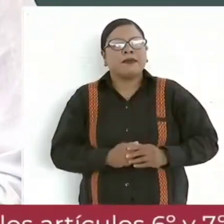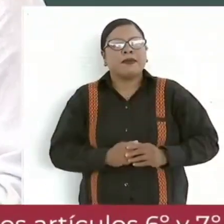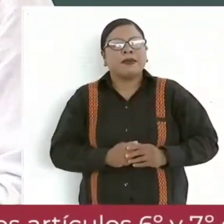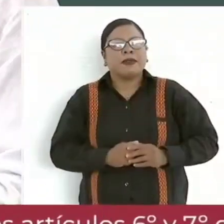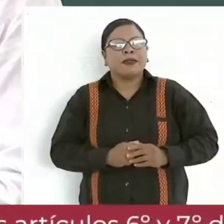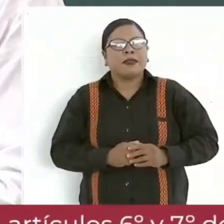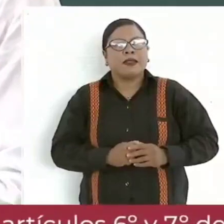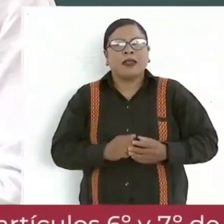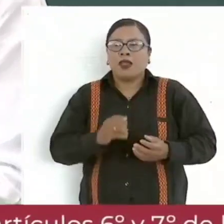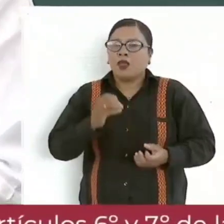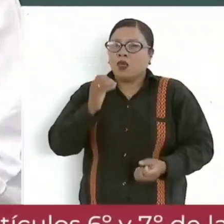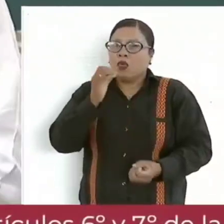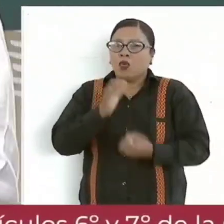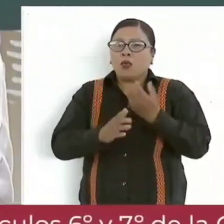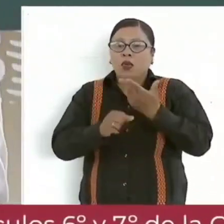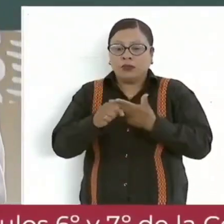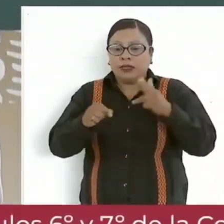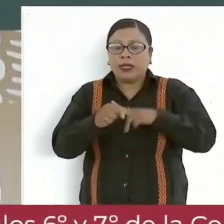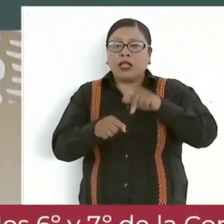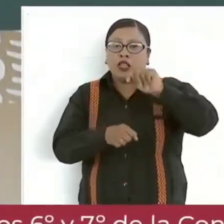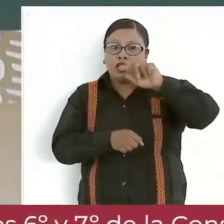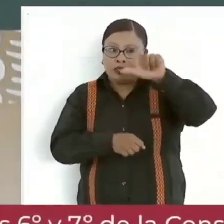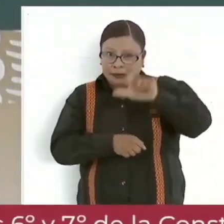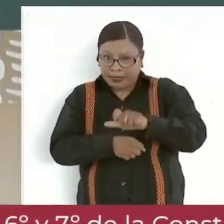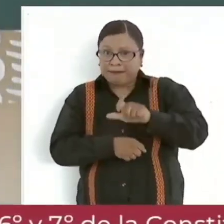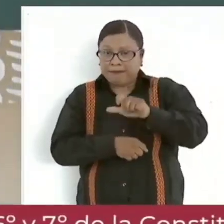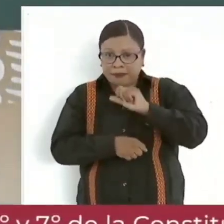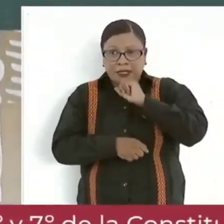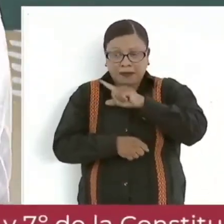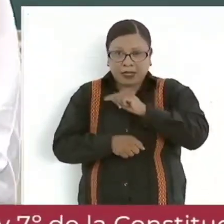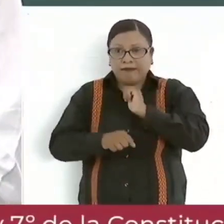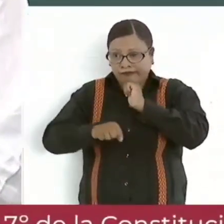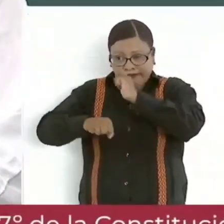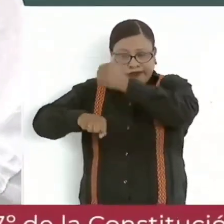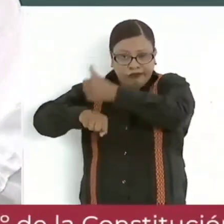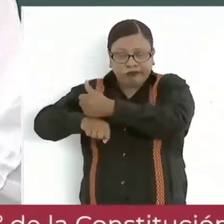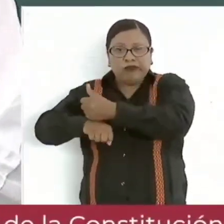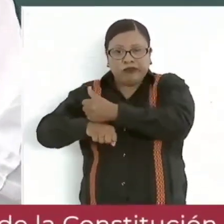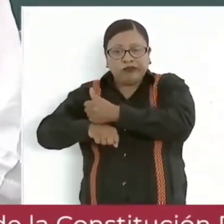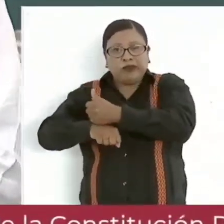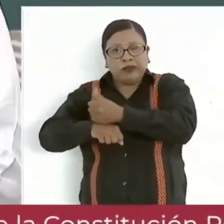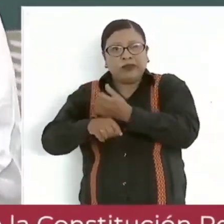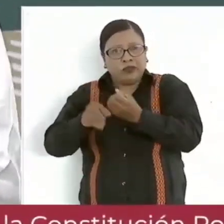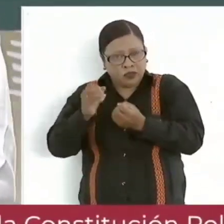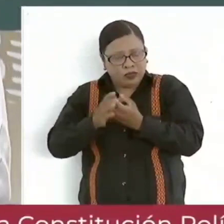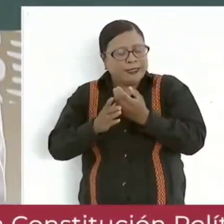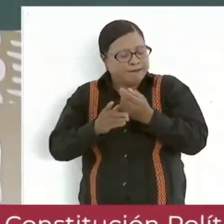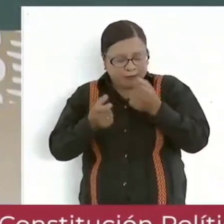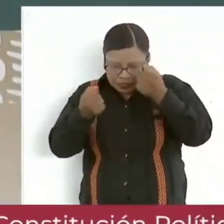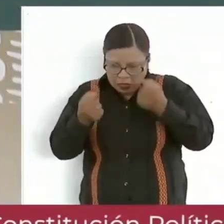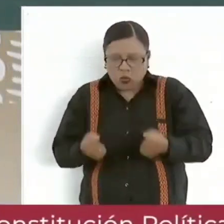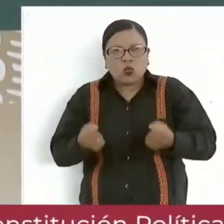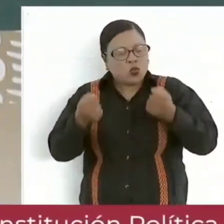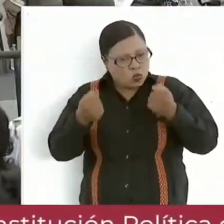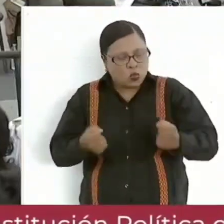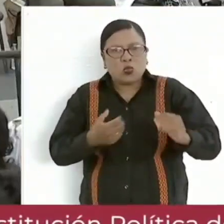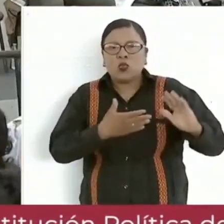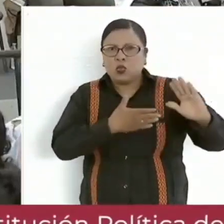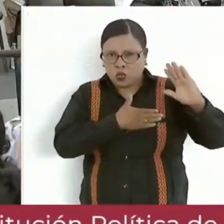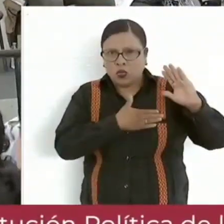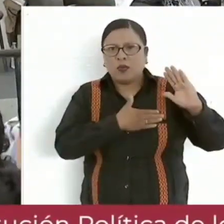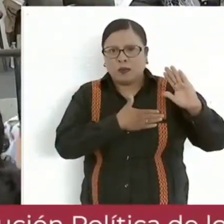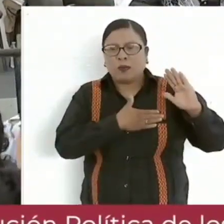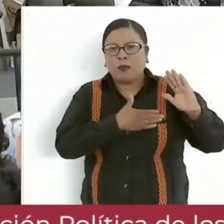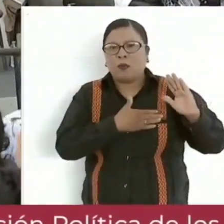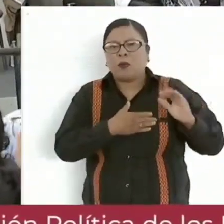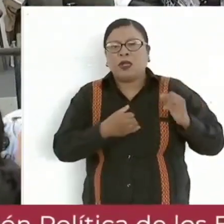construir el nuevo hospital de Tuxtepec. Desde aquí reitero de que se va a cumplir con ese planteamiento, de